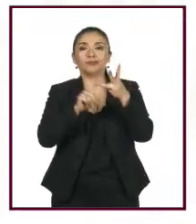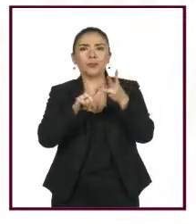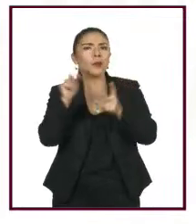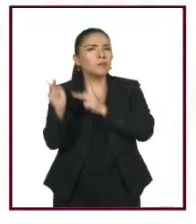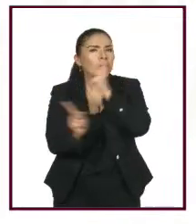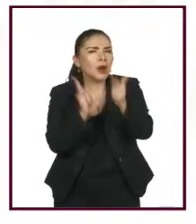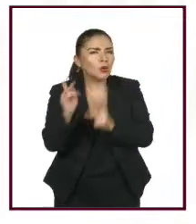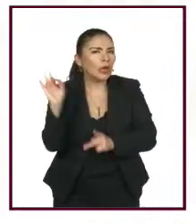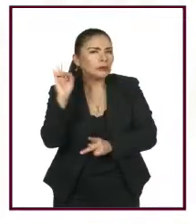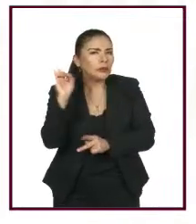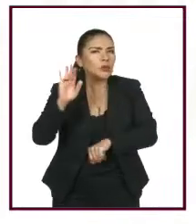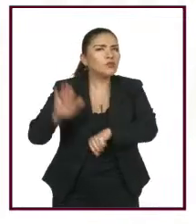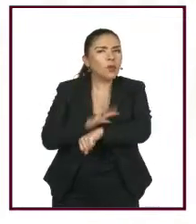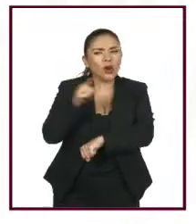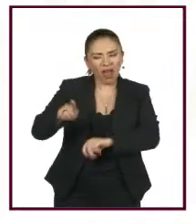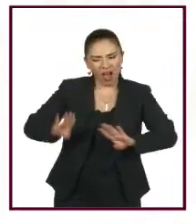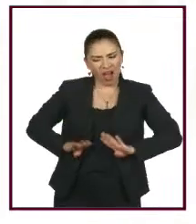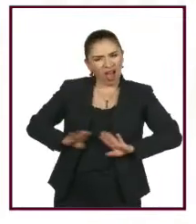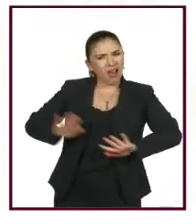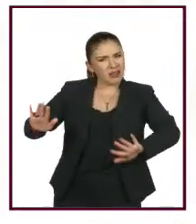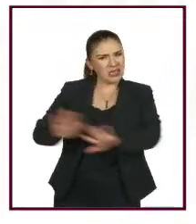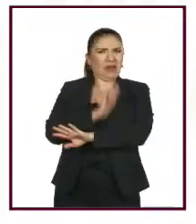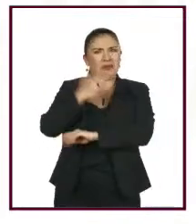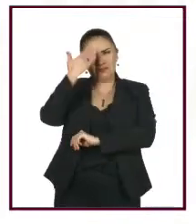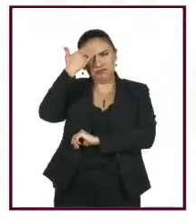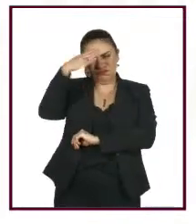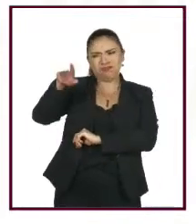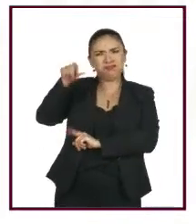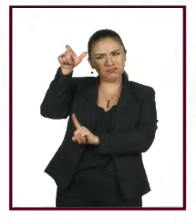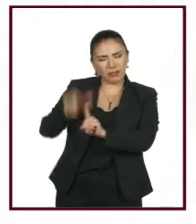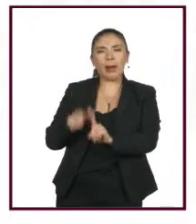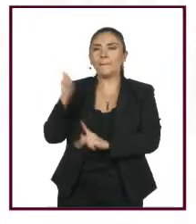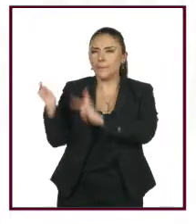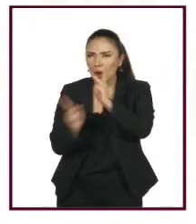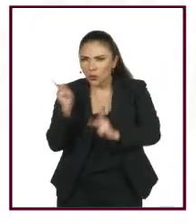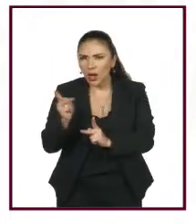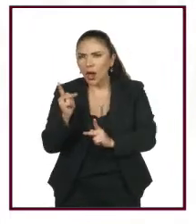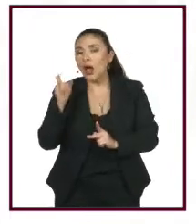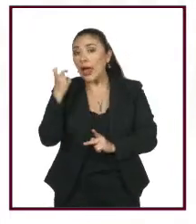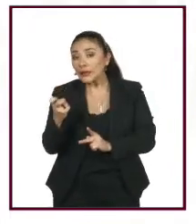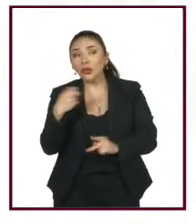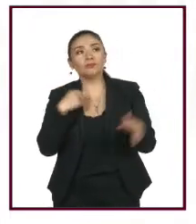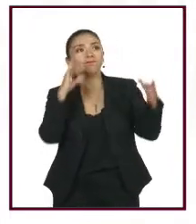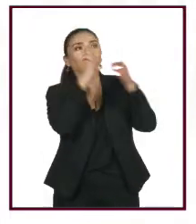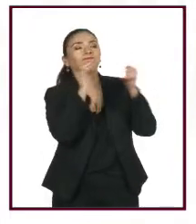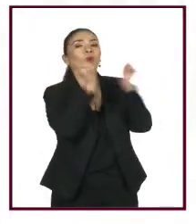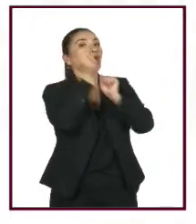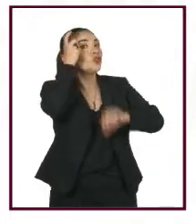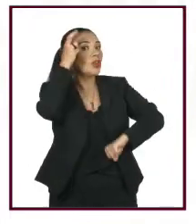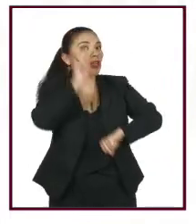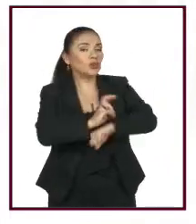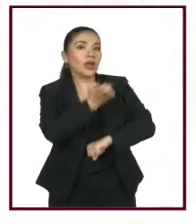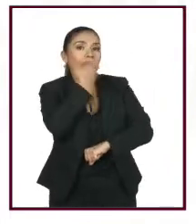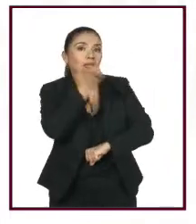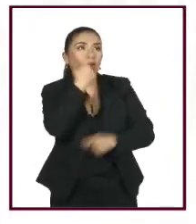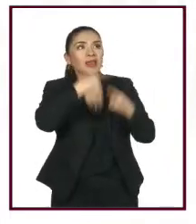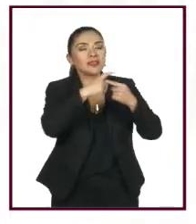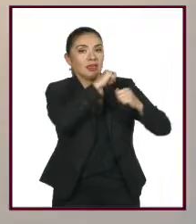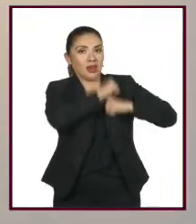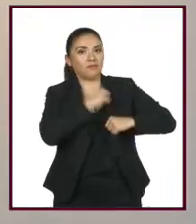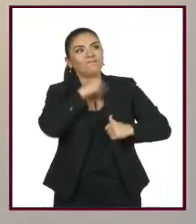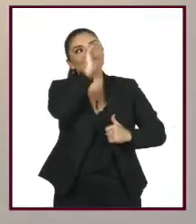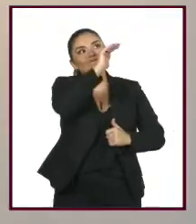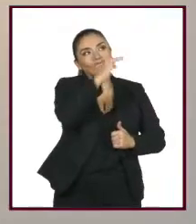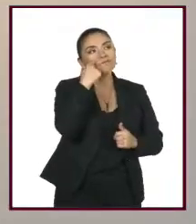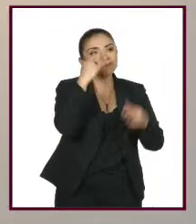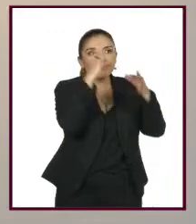indagar sobre las posibles causas del cambio del comportamiento y comentar el caso con la dirección de la escuela o las autoridades